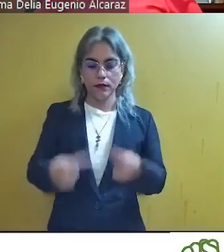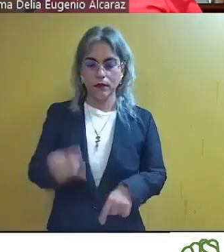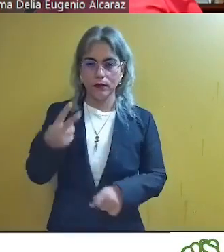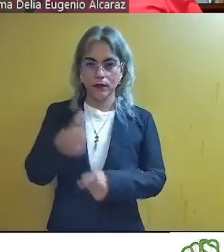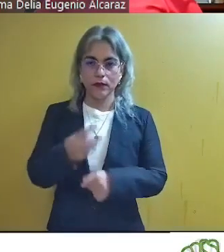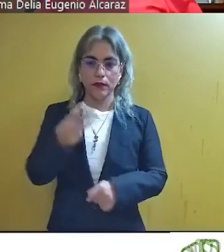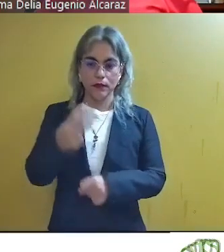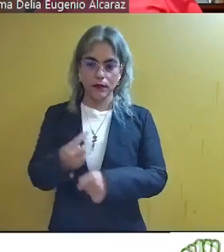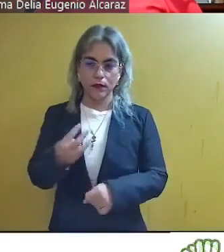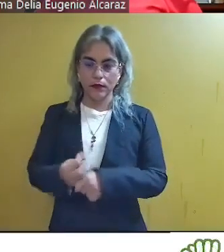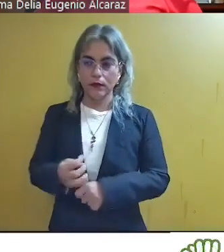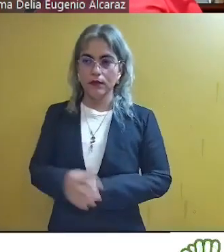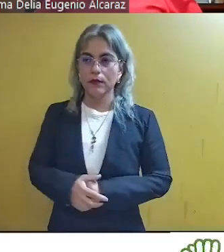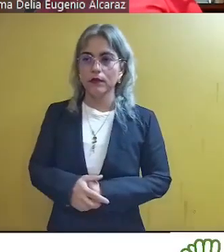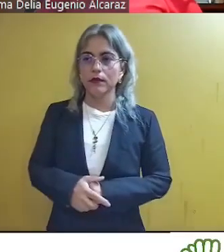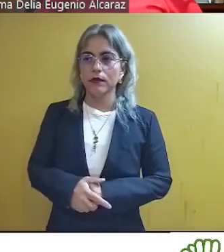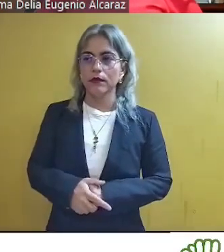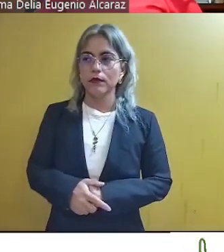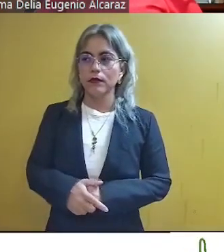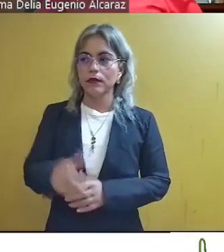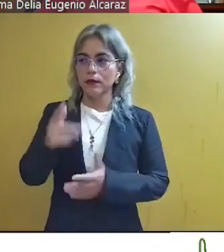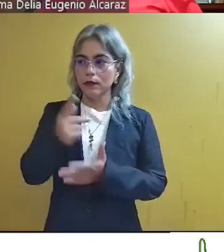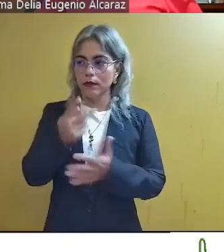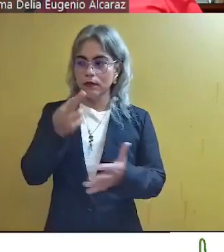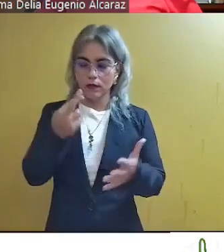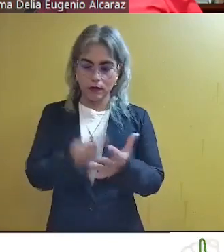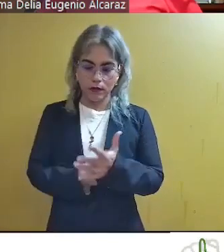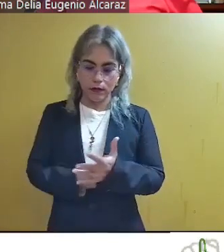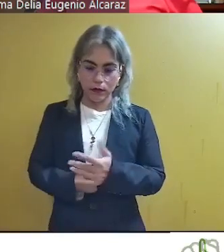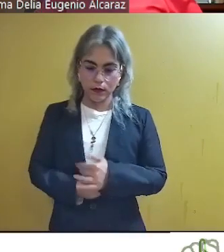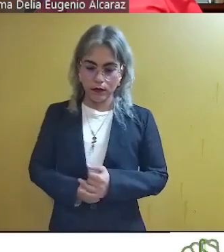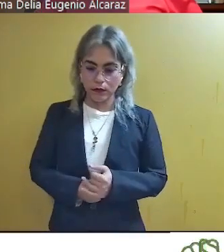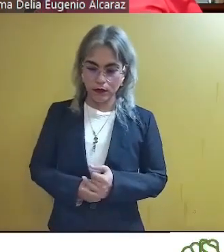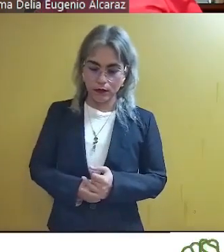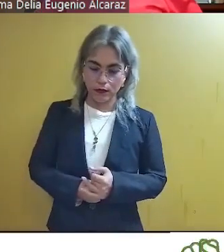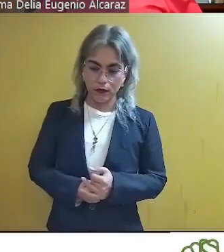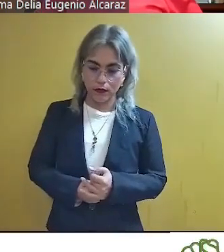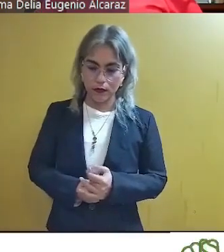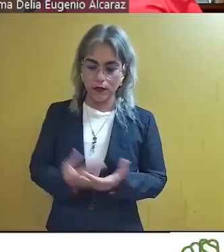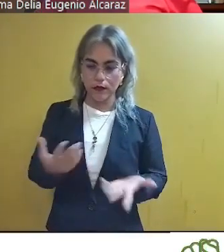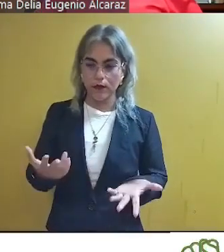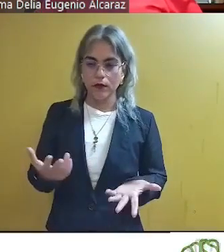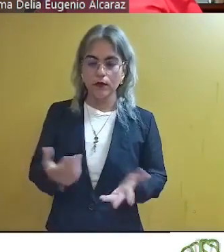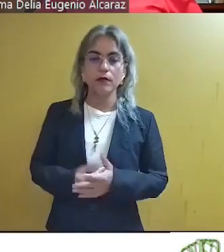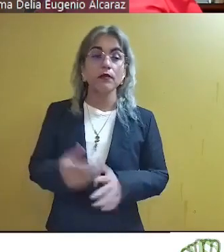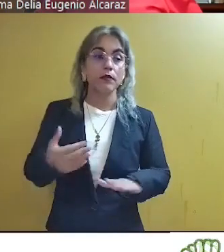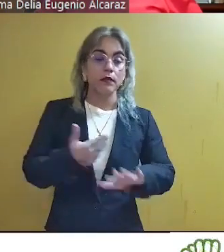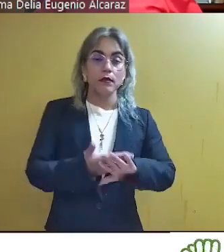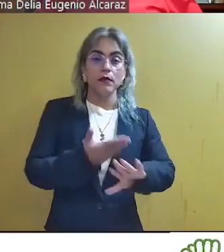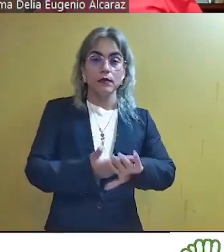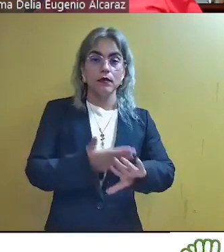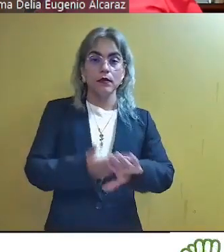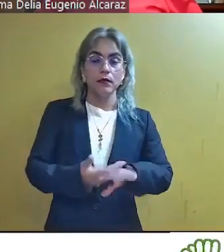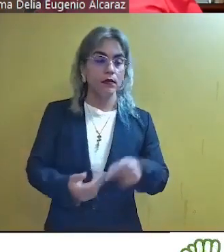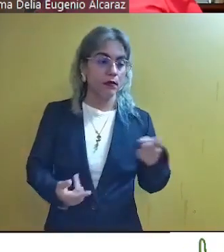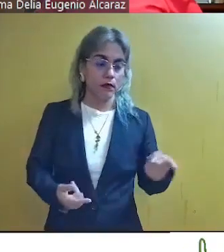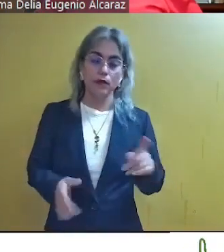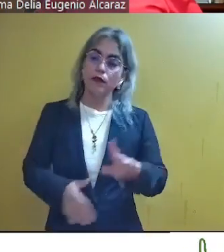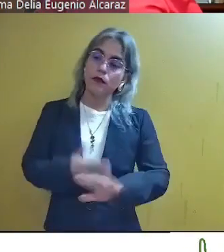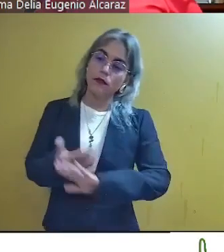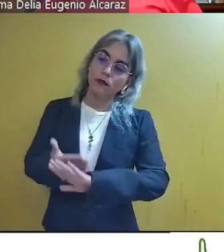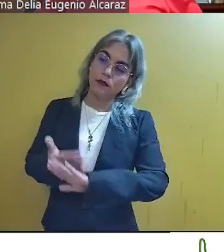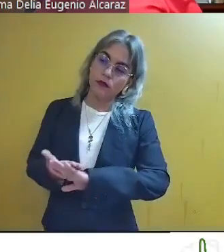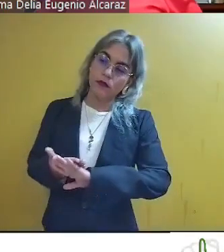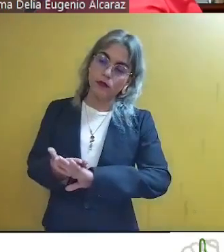artículo. En el proyecto se propone que al haber resultado fundados por una parte de los agravios hechos valer por la actora, lo procedente es revocar